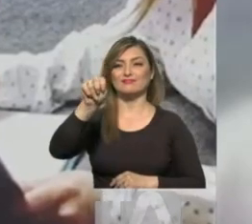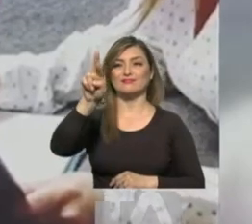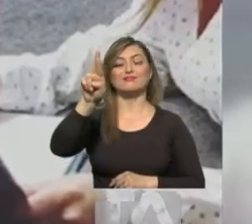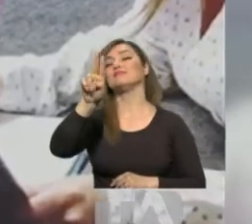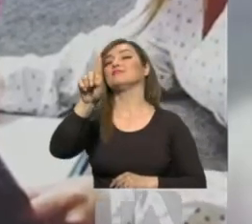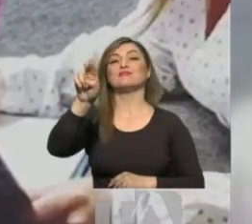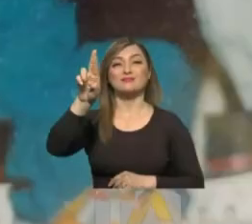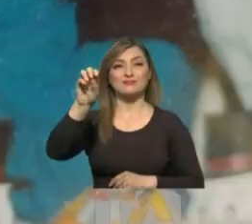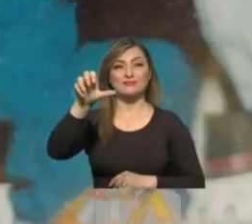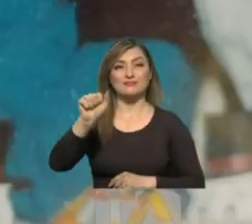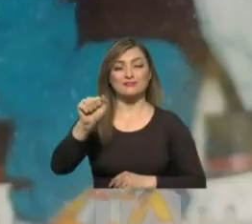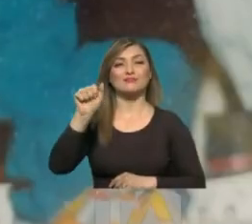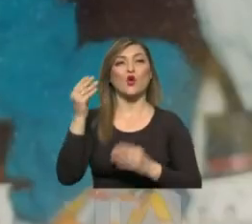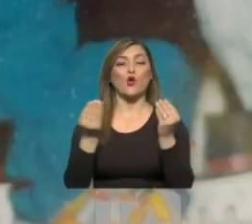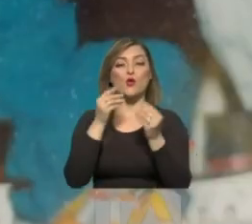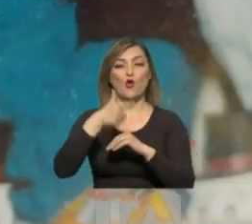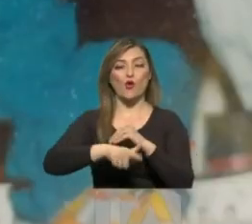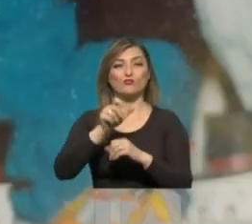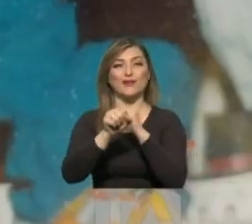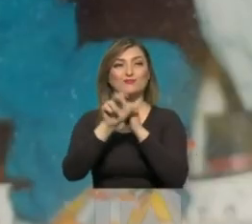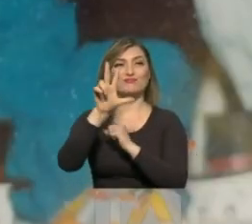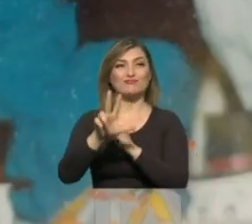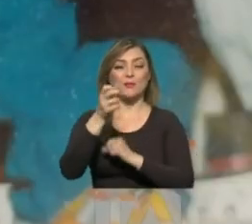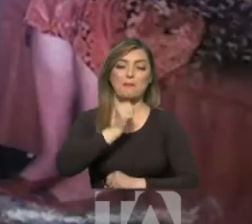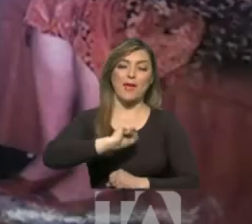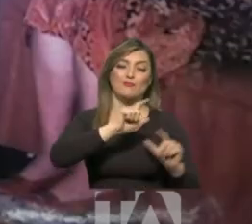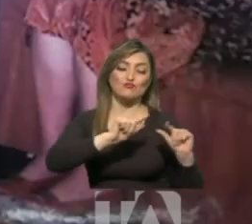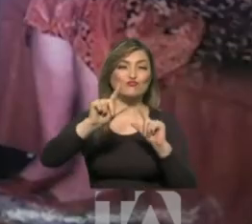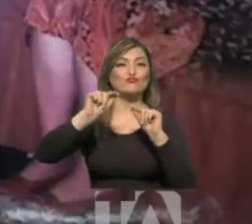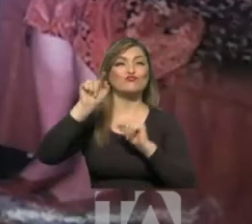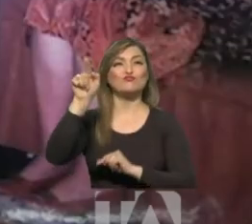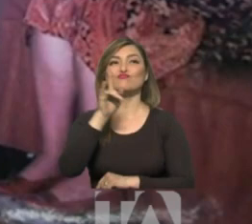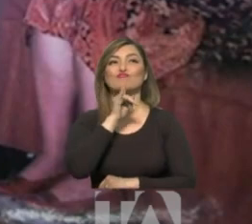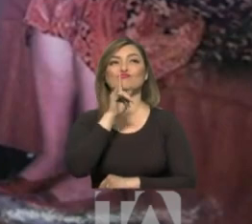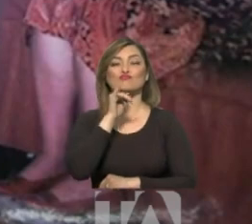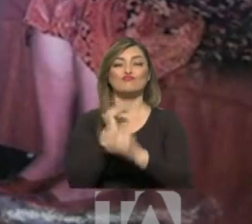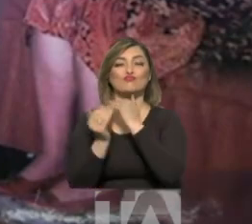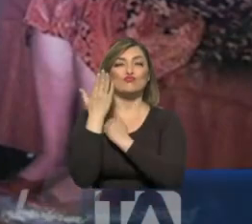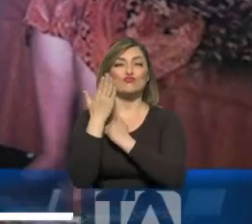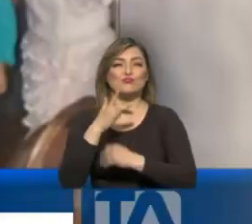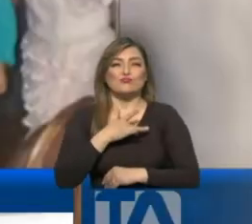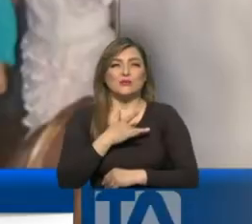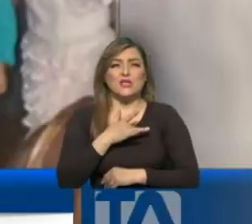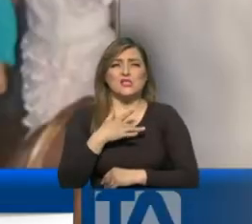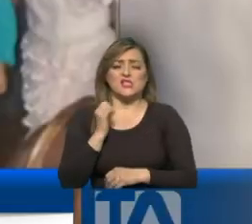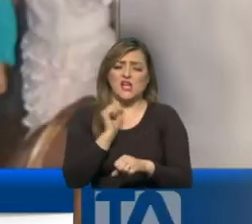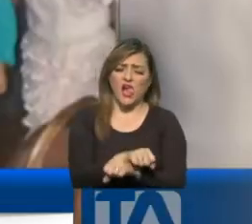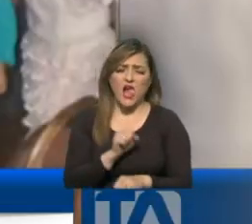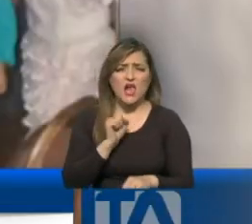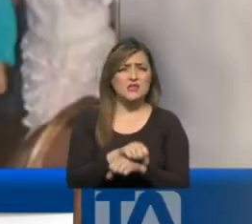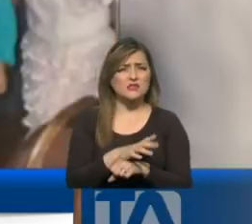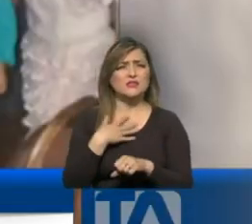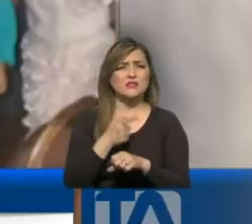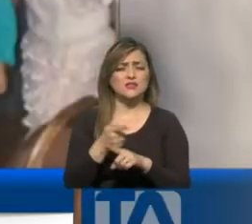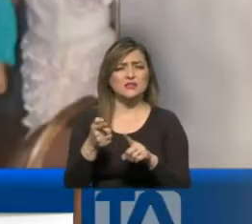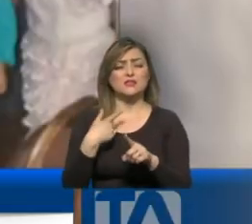los 13 años emigró junto a sus padres a Estados Unidos. Su historia de superación es inspiradora, pues sufrió de mucho rechazo y acoso escolar